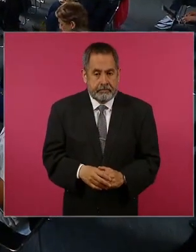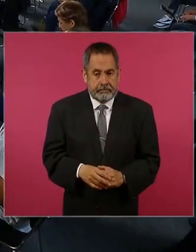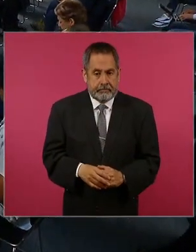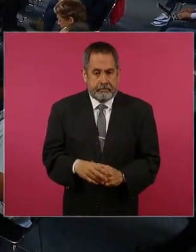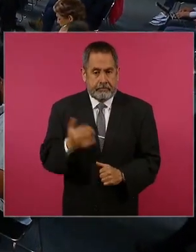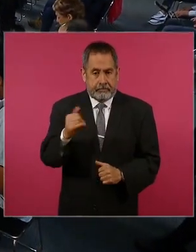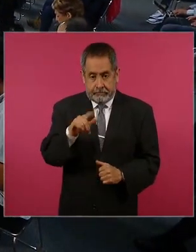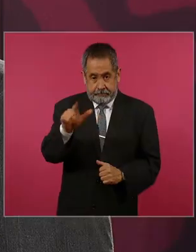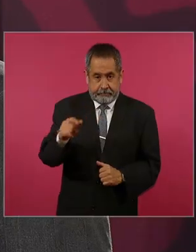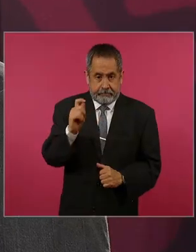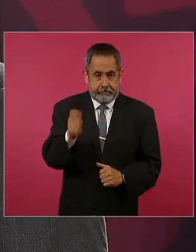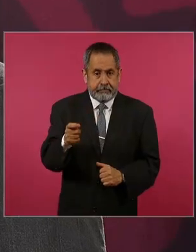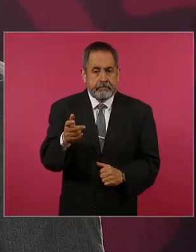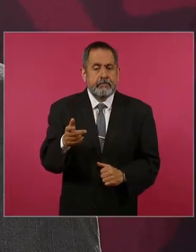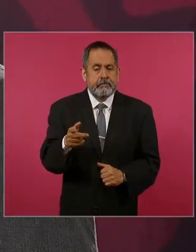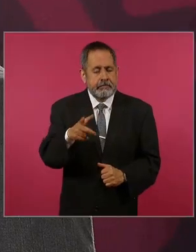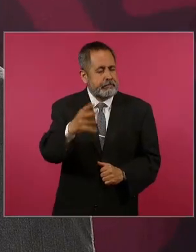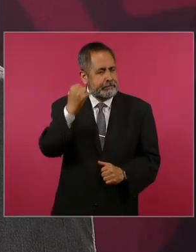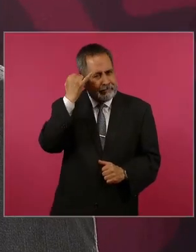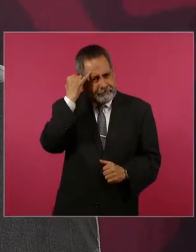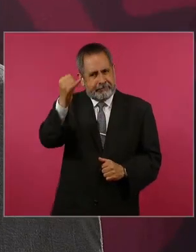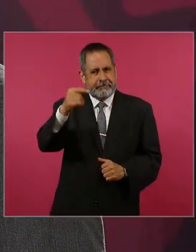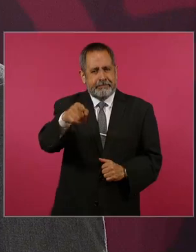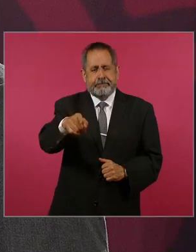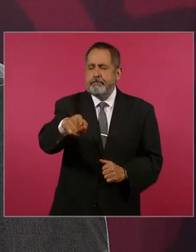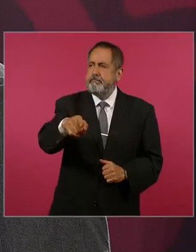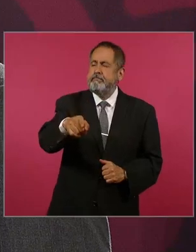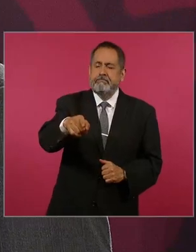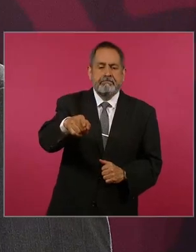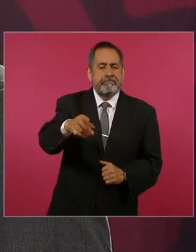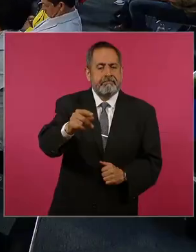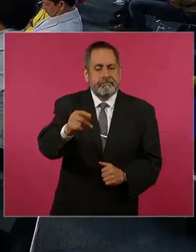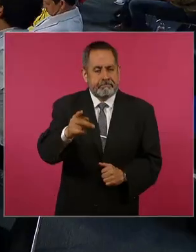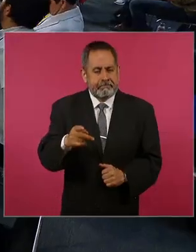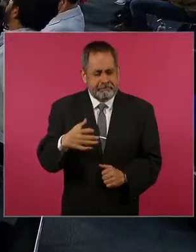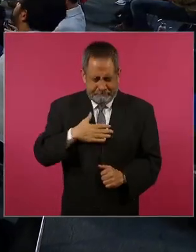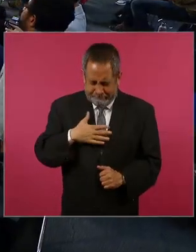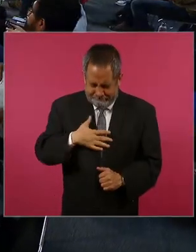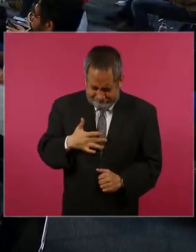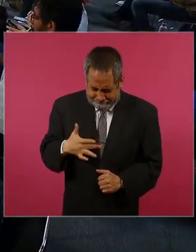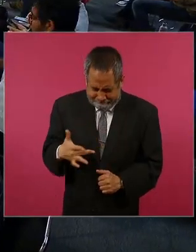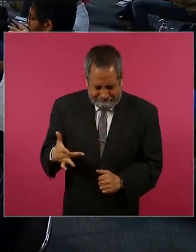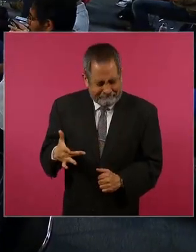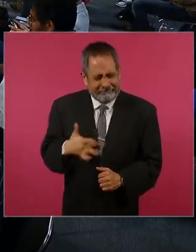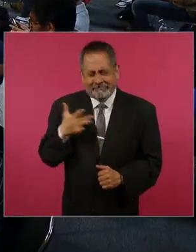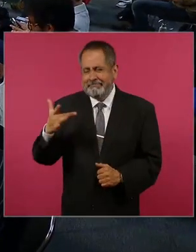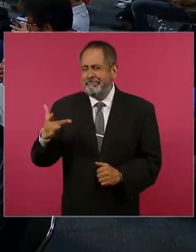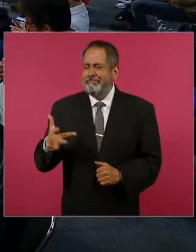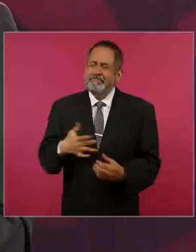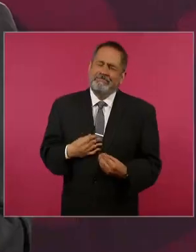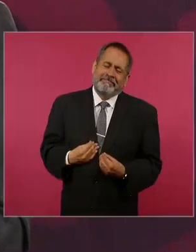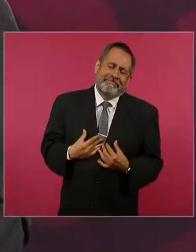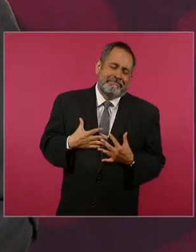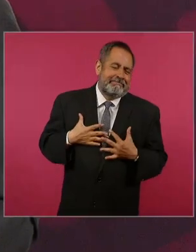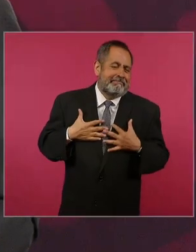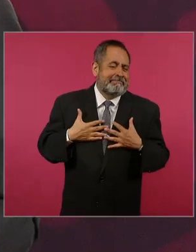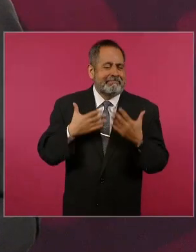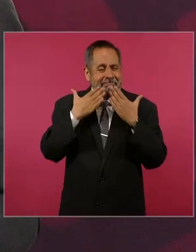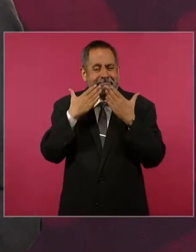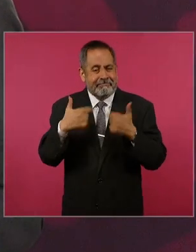Y luego, imagínense, tener la dicha enorme